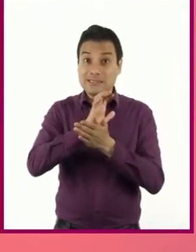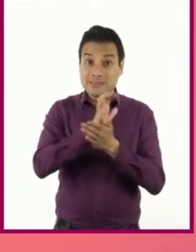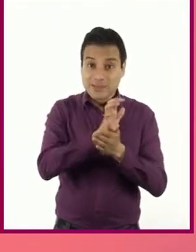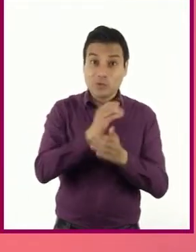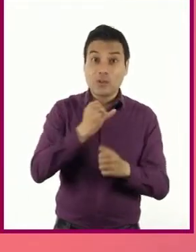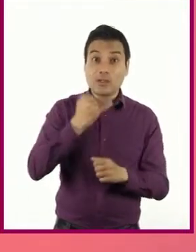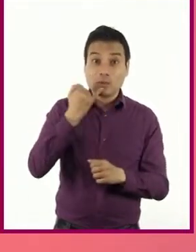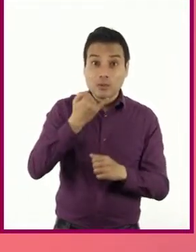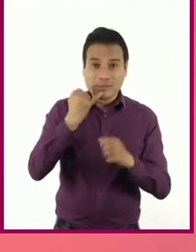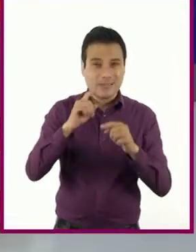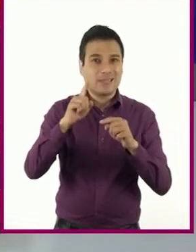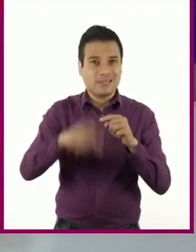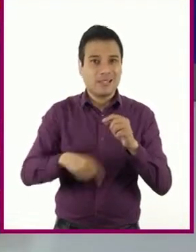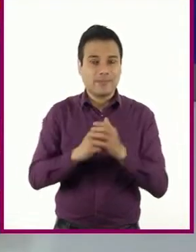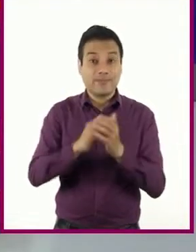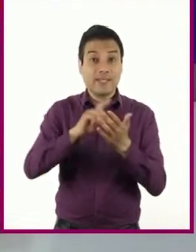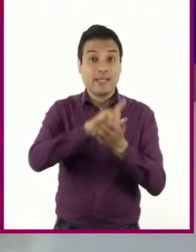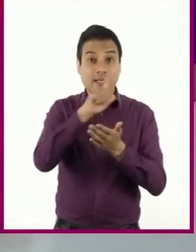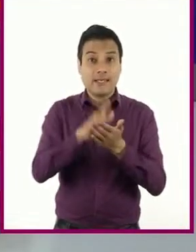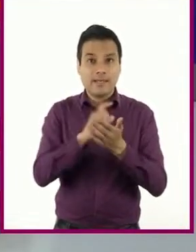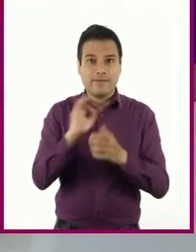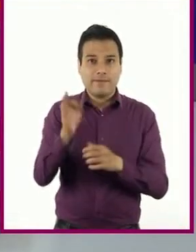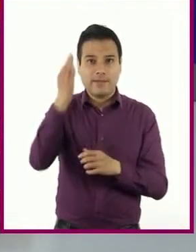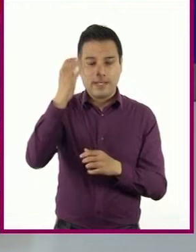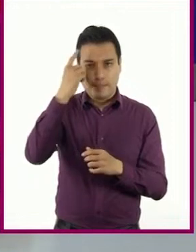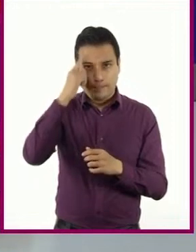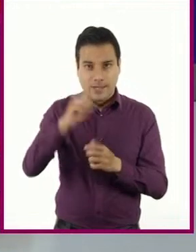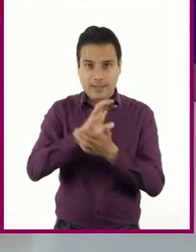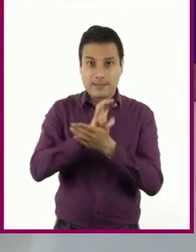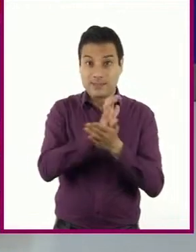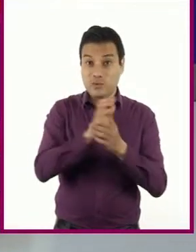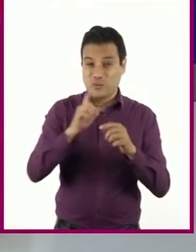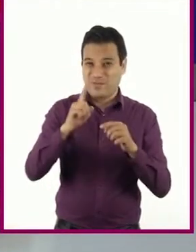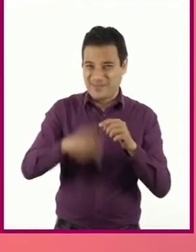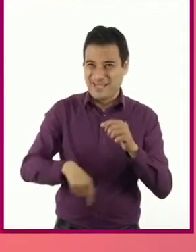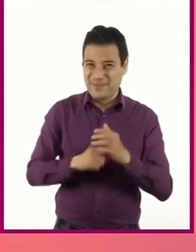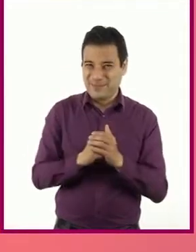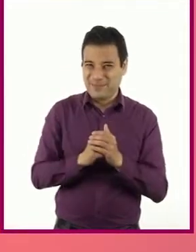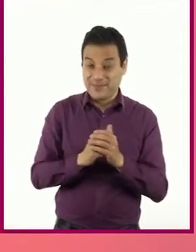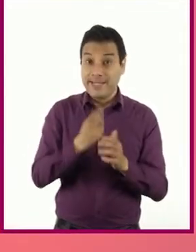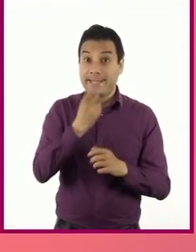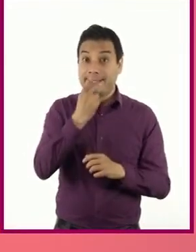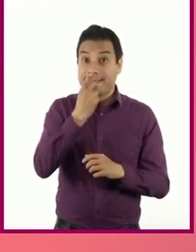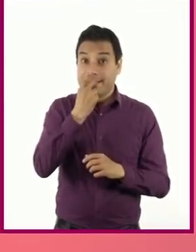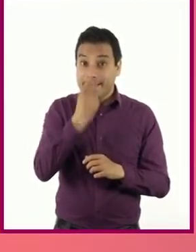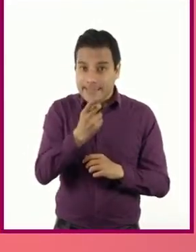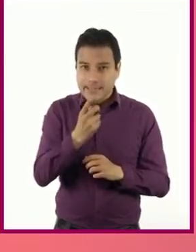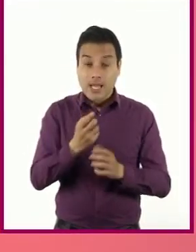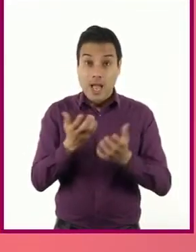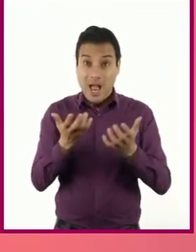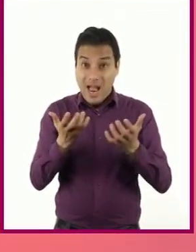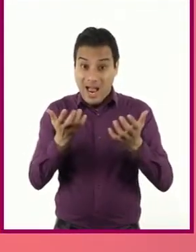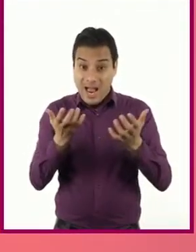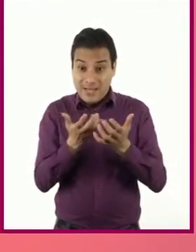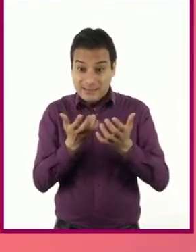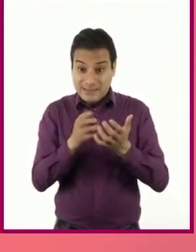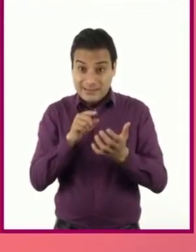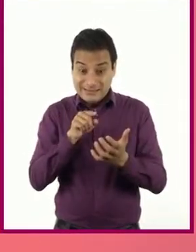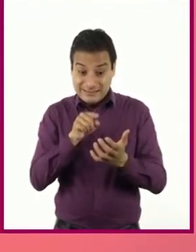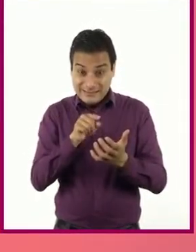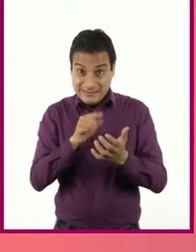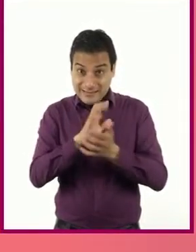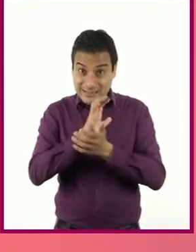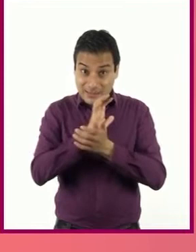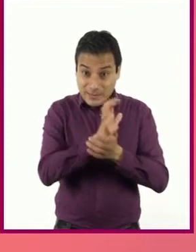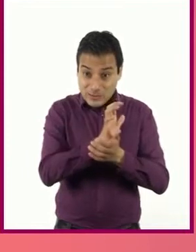lingüística. La Ley Federal para Prevenir y Eliminar la Discriminación prohíbe toda conducta discriminatoria que tenga por objeto